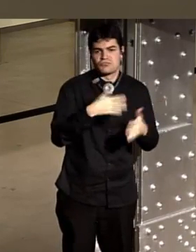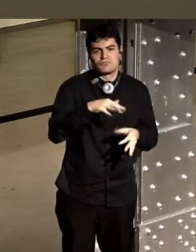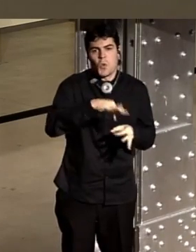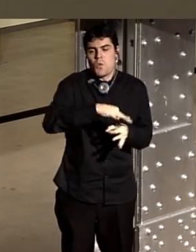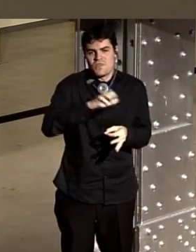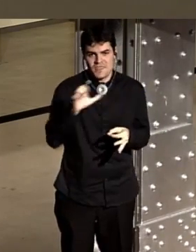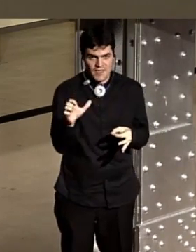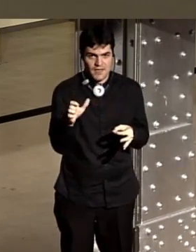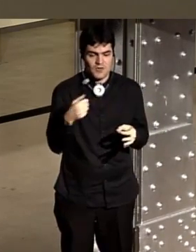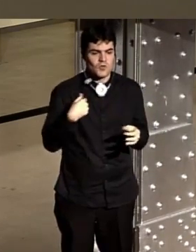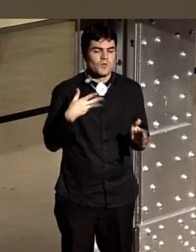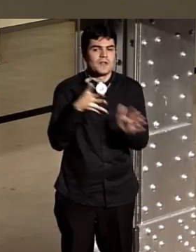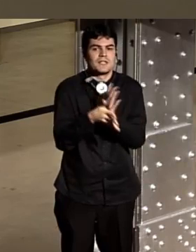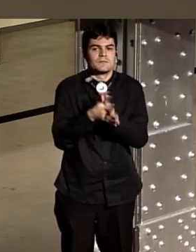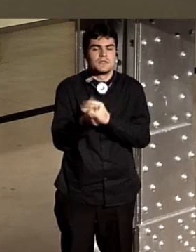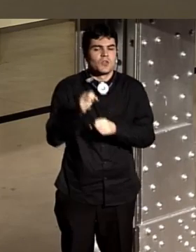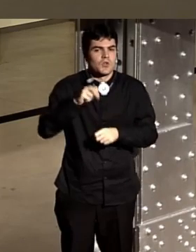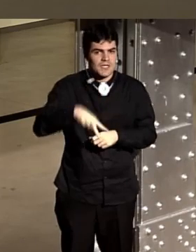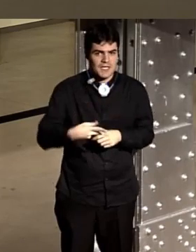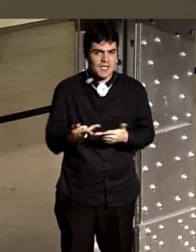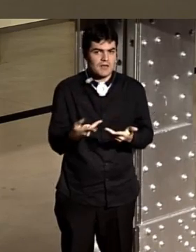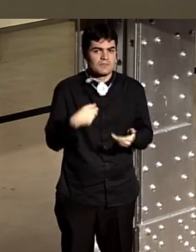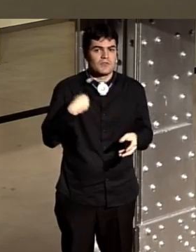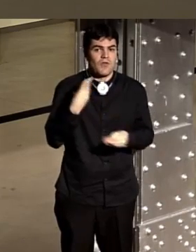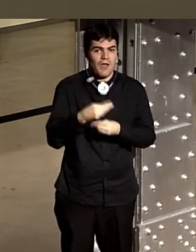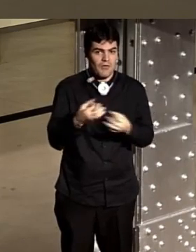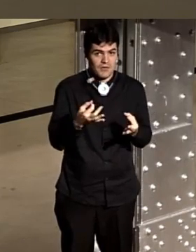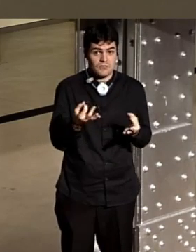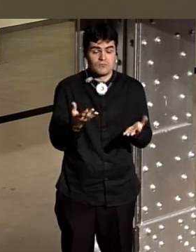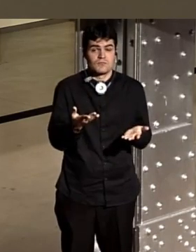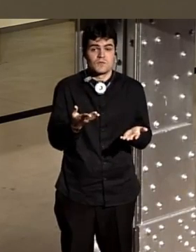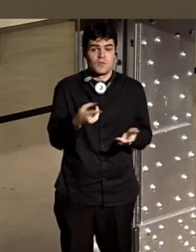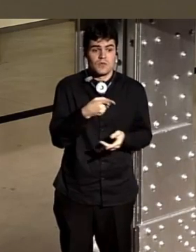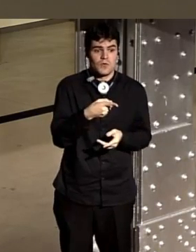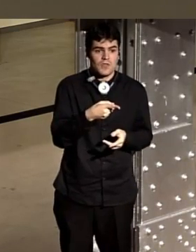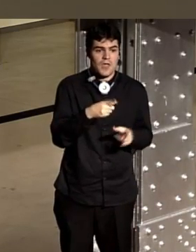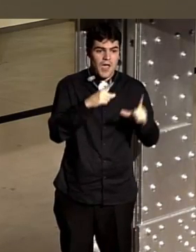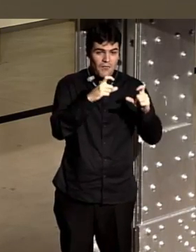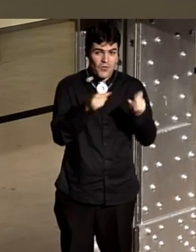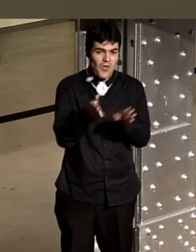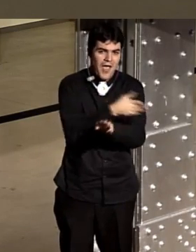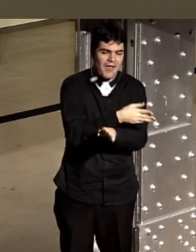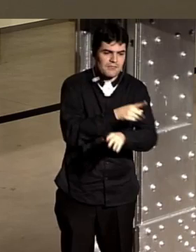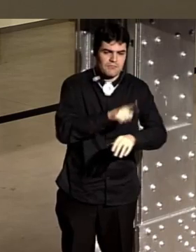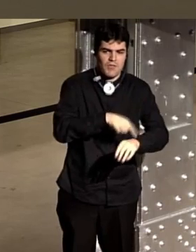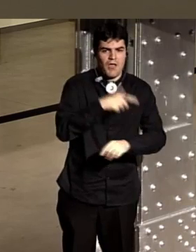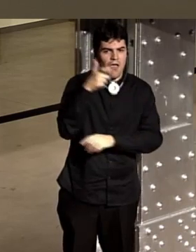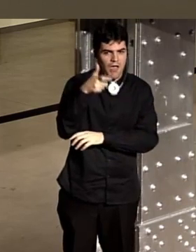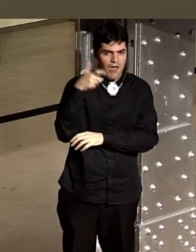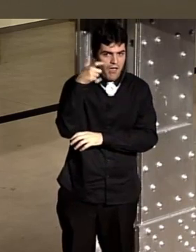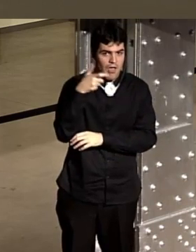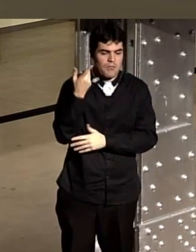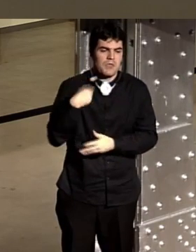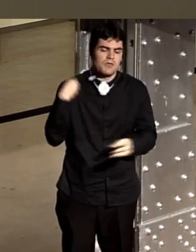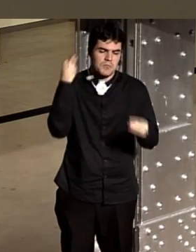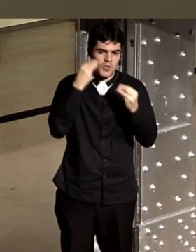y explico quién soy y por qué estoy ahí. Y paso mucho tiempo antes de sacar fotos y creo que esto ayuda,